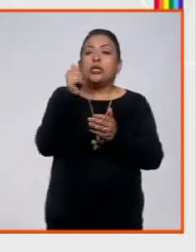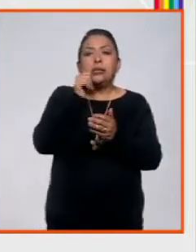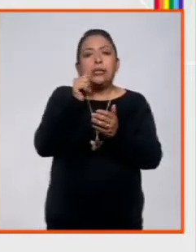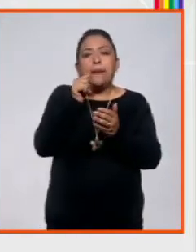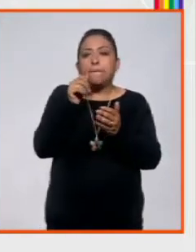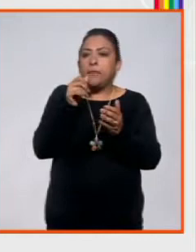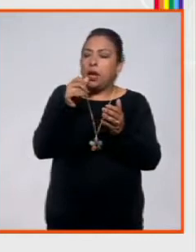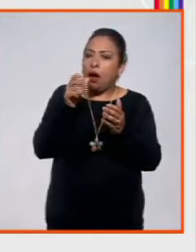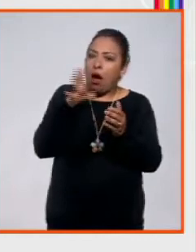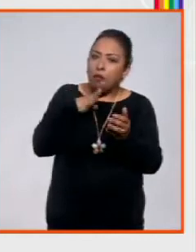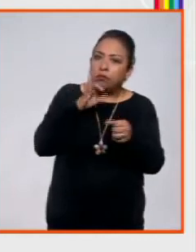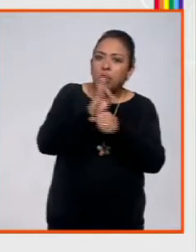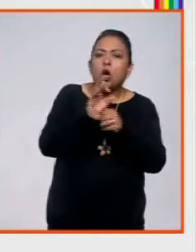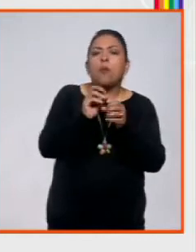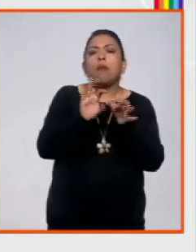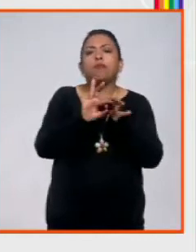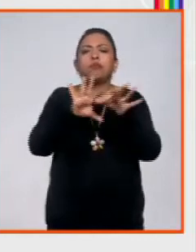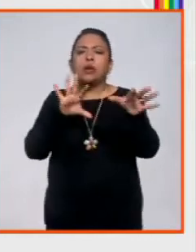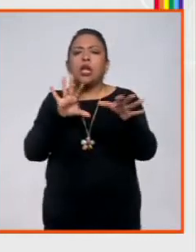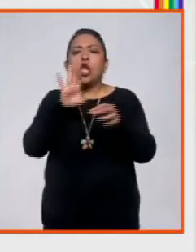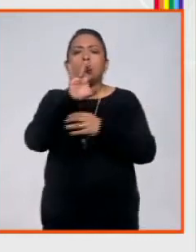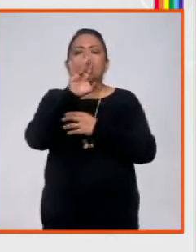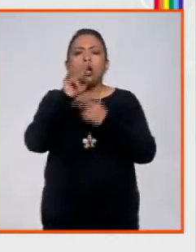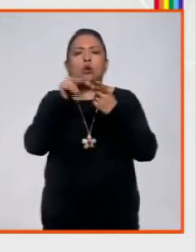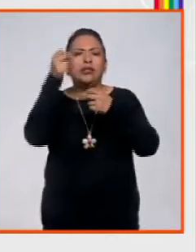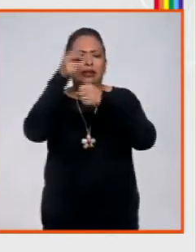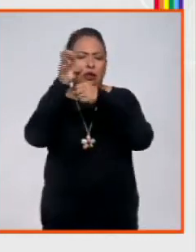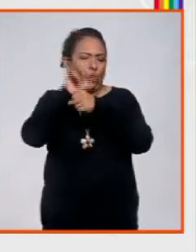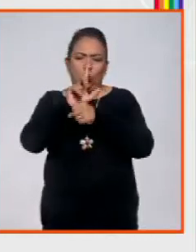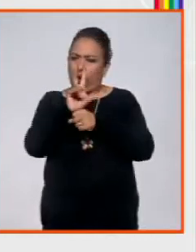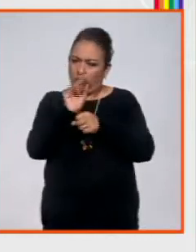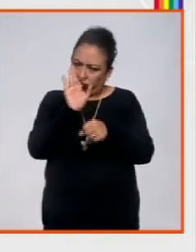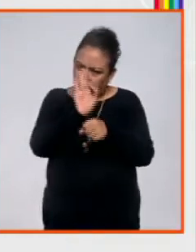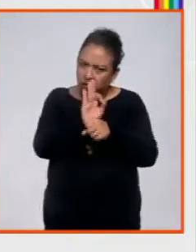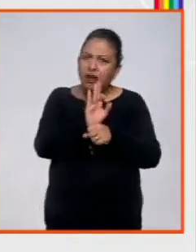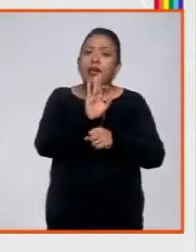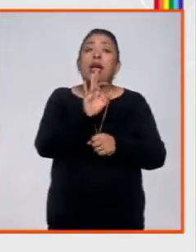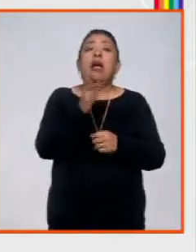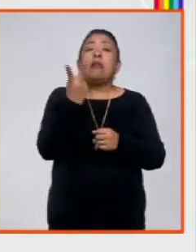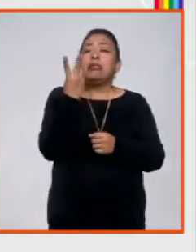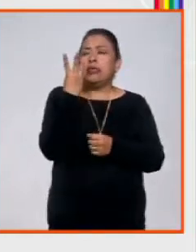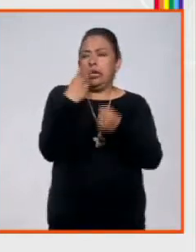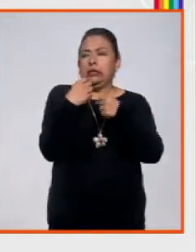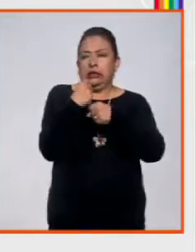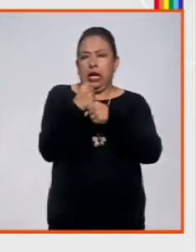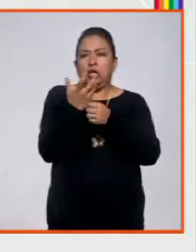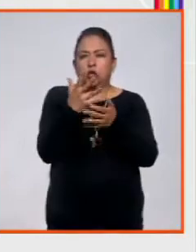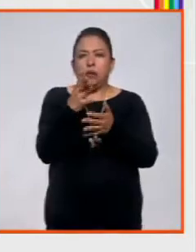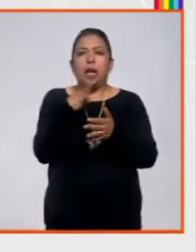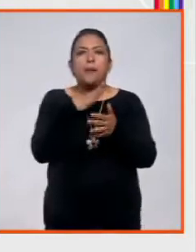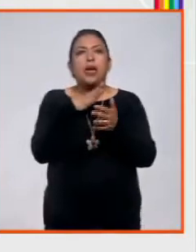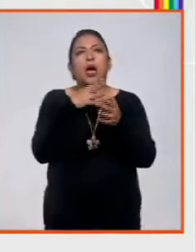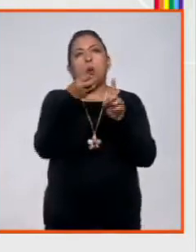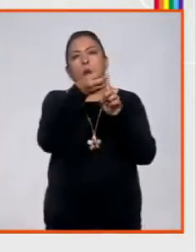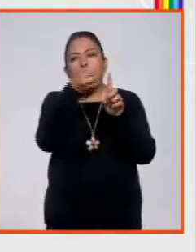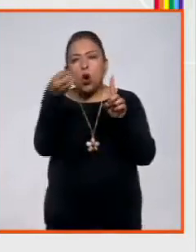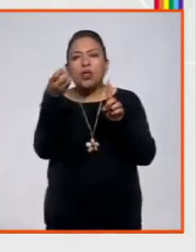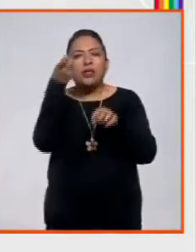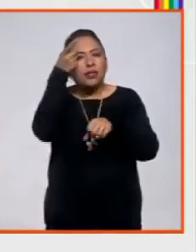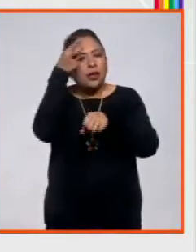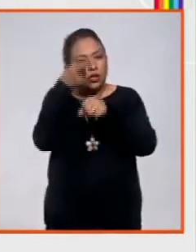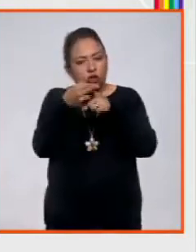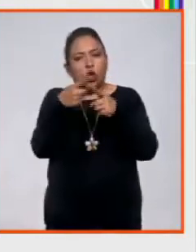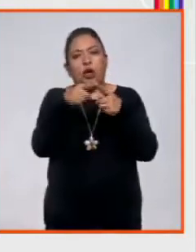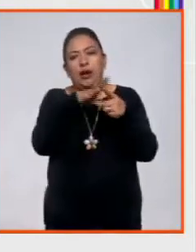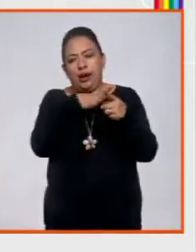suelto ni en conaculta ni en secretaría de cultura hasta hace unos tres años tenía una estructura que era una dirección